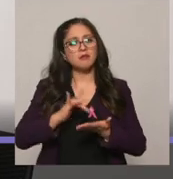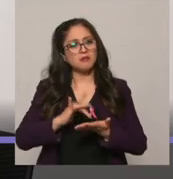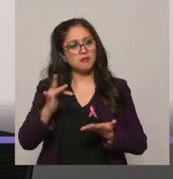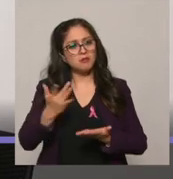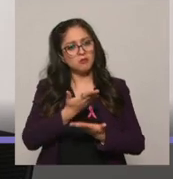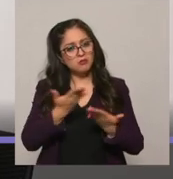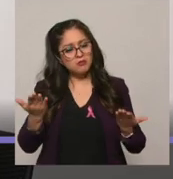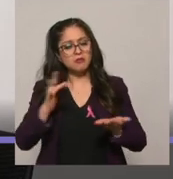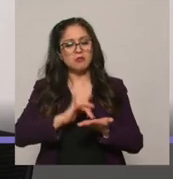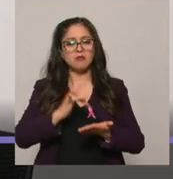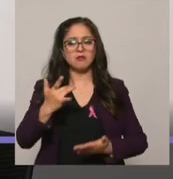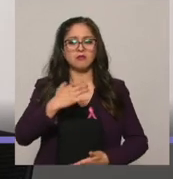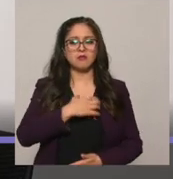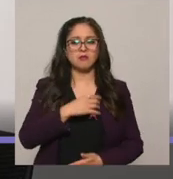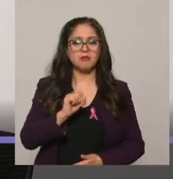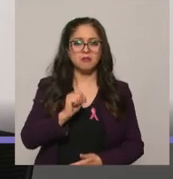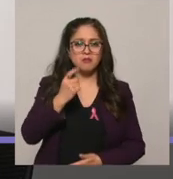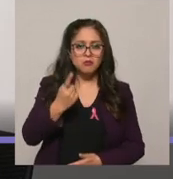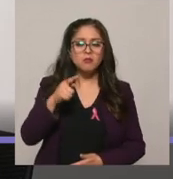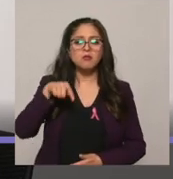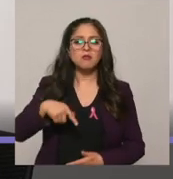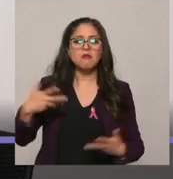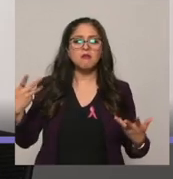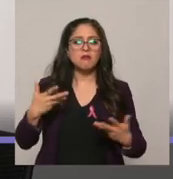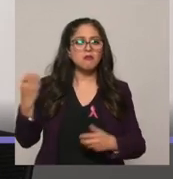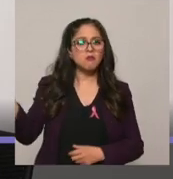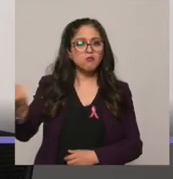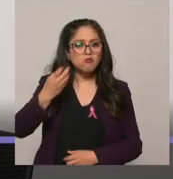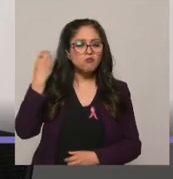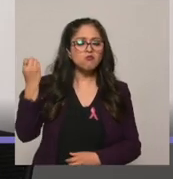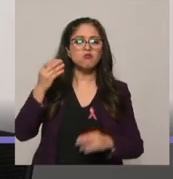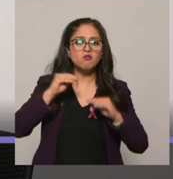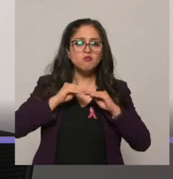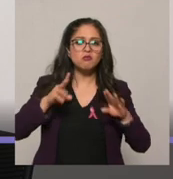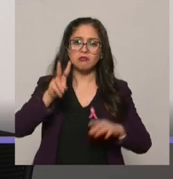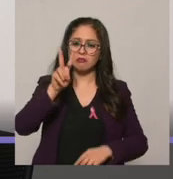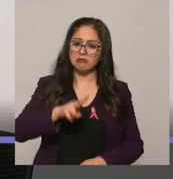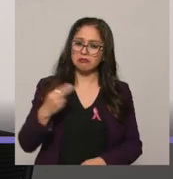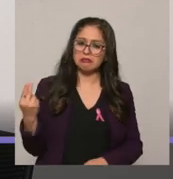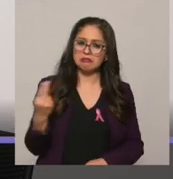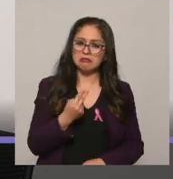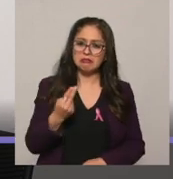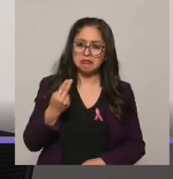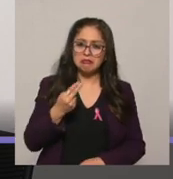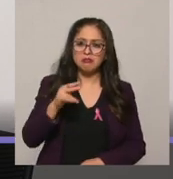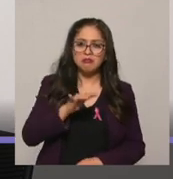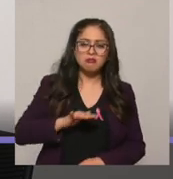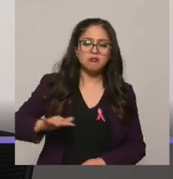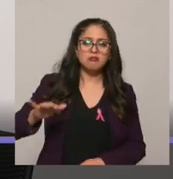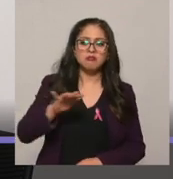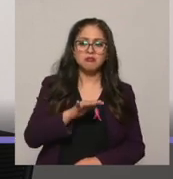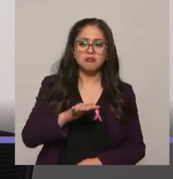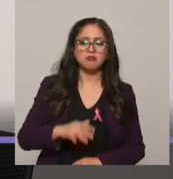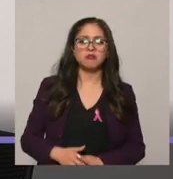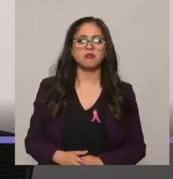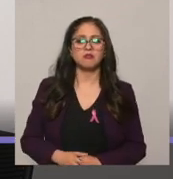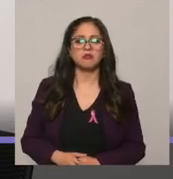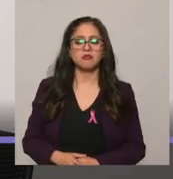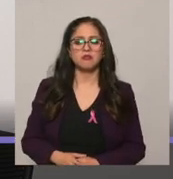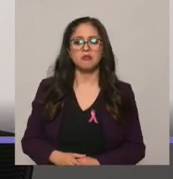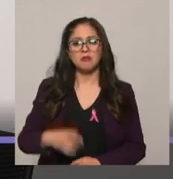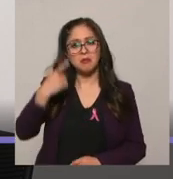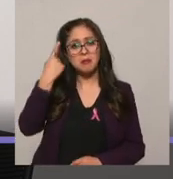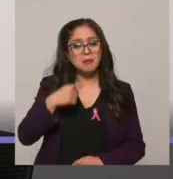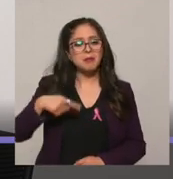Capital 21 por abrir este tipo de foros, de espacios que son necesarios para esta